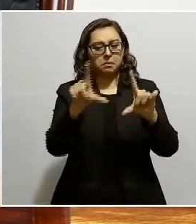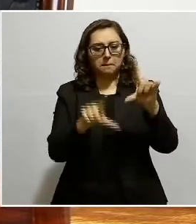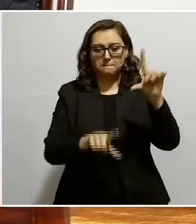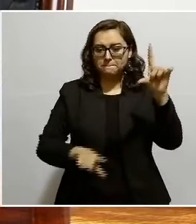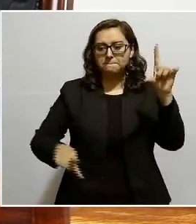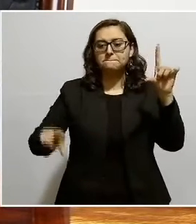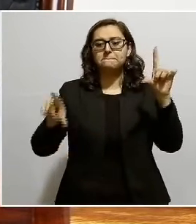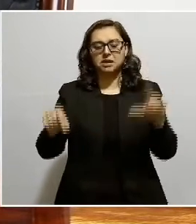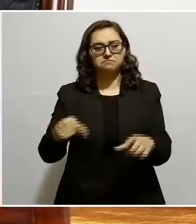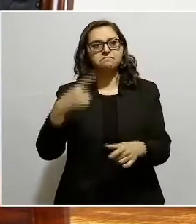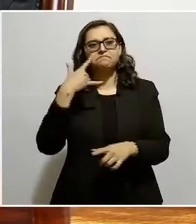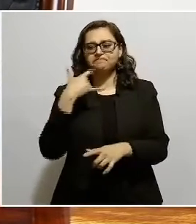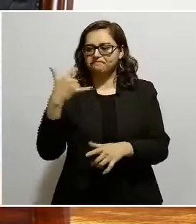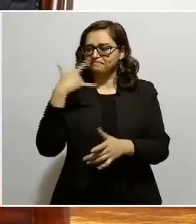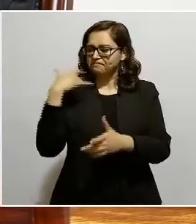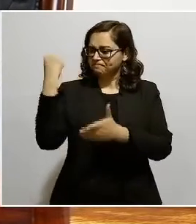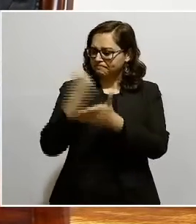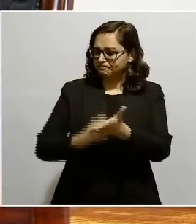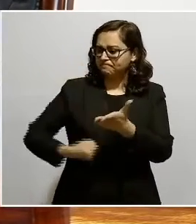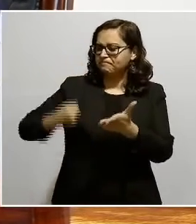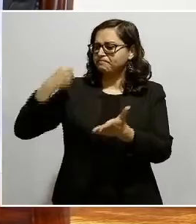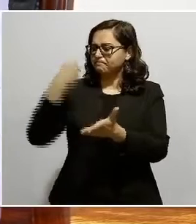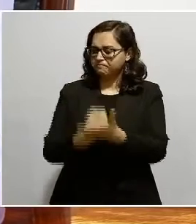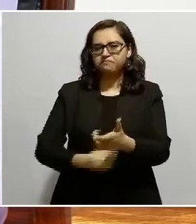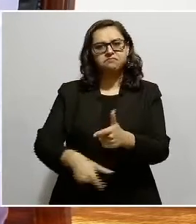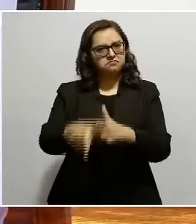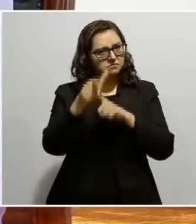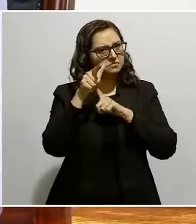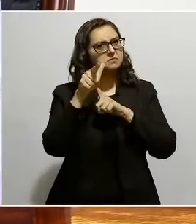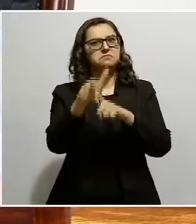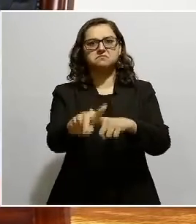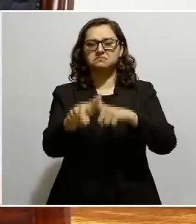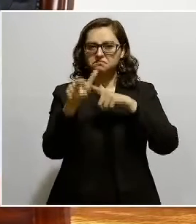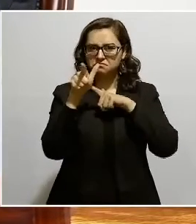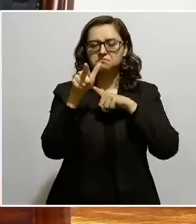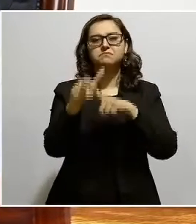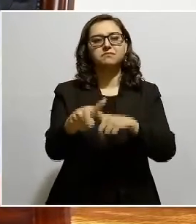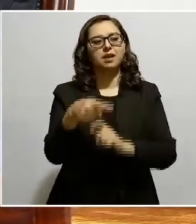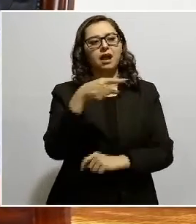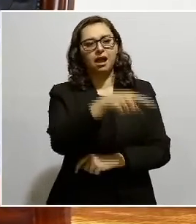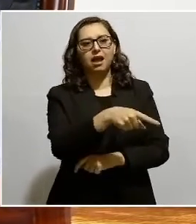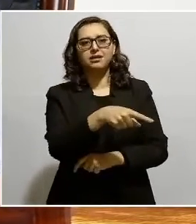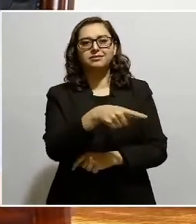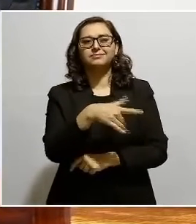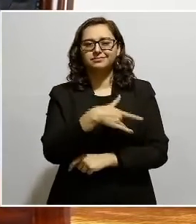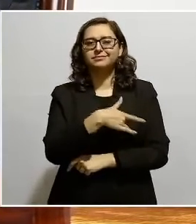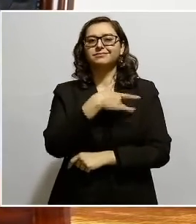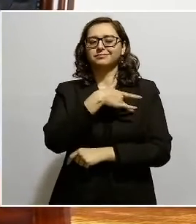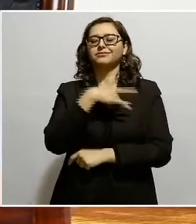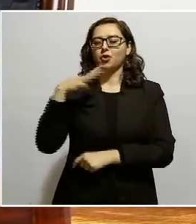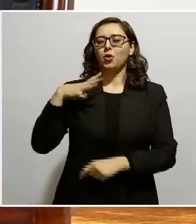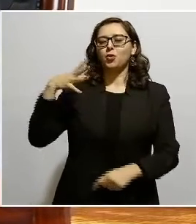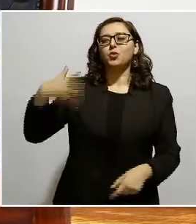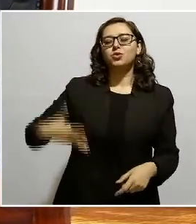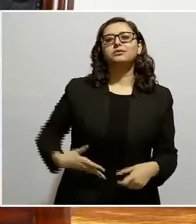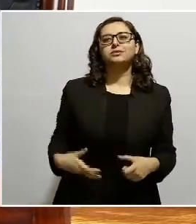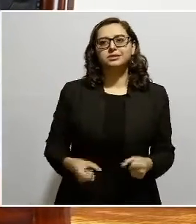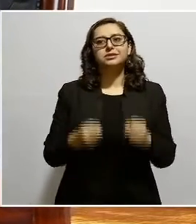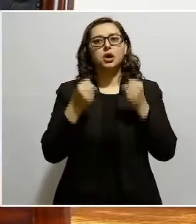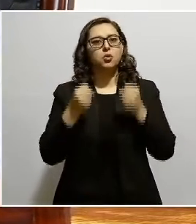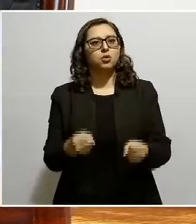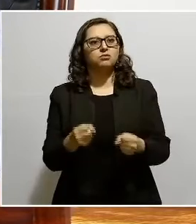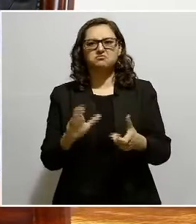país seguimos trabajando con la misma convicción de siempre, la de no hacerle mal a nadie